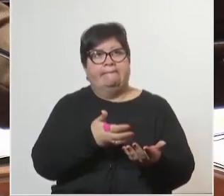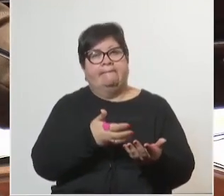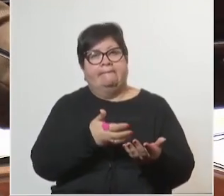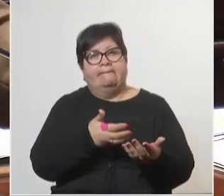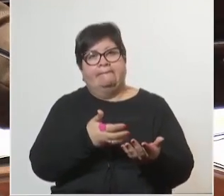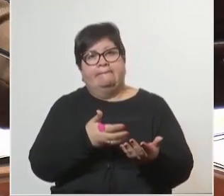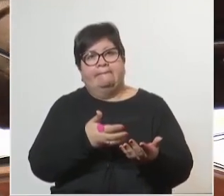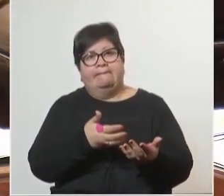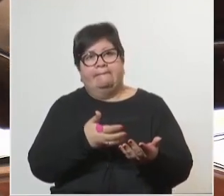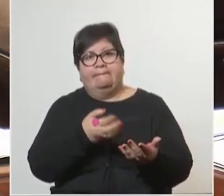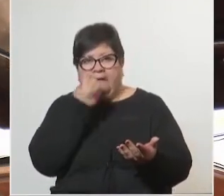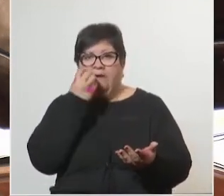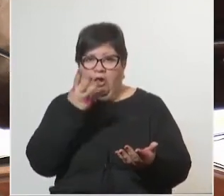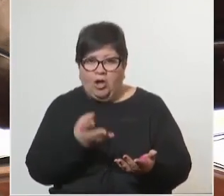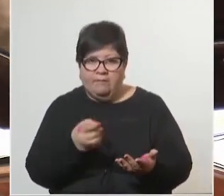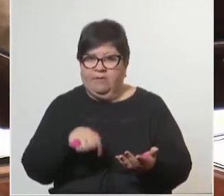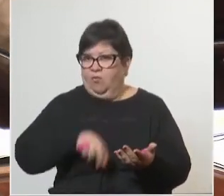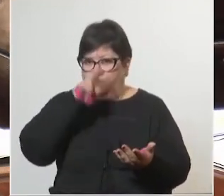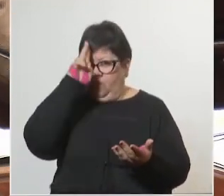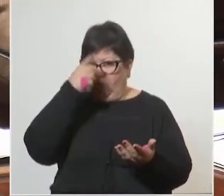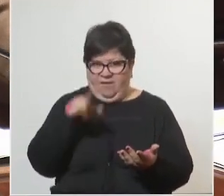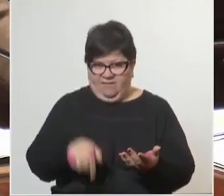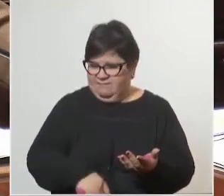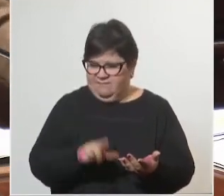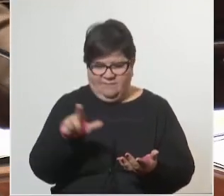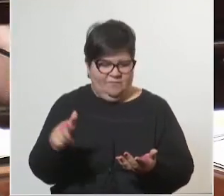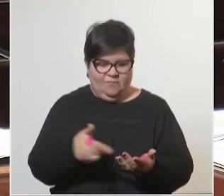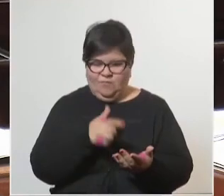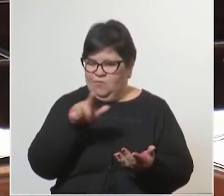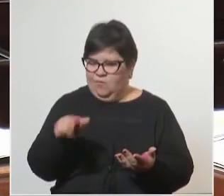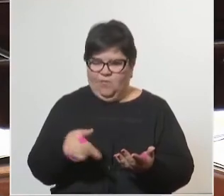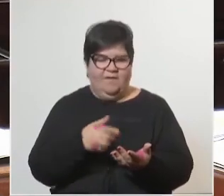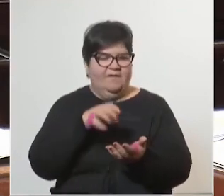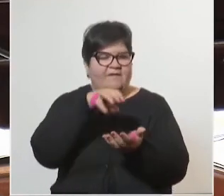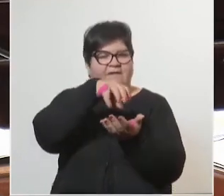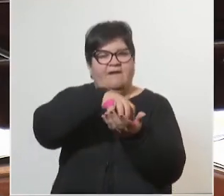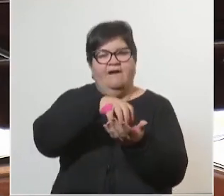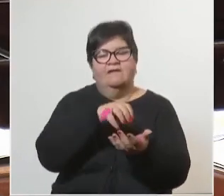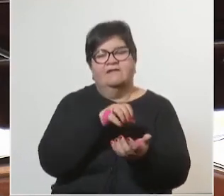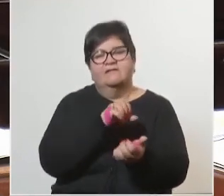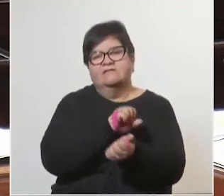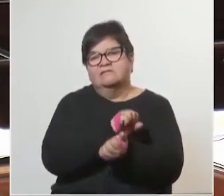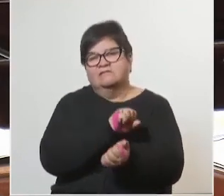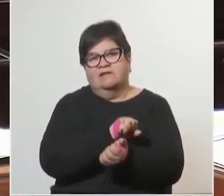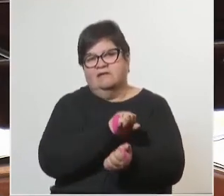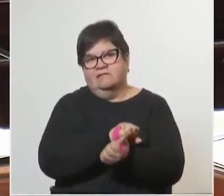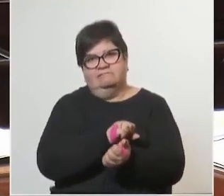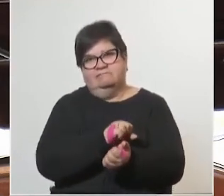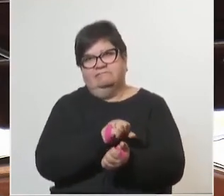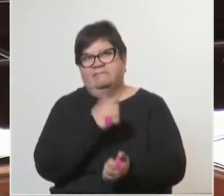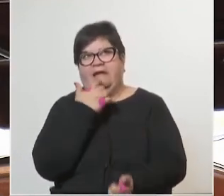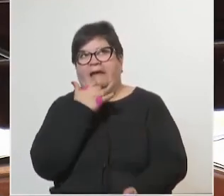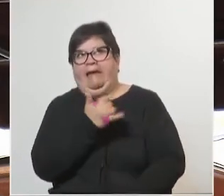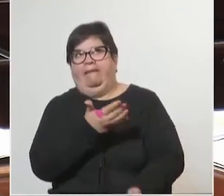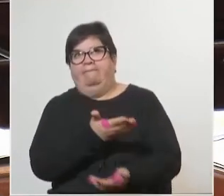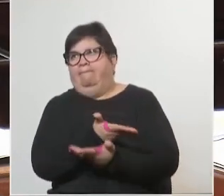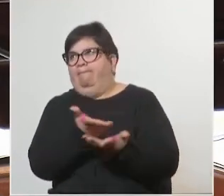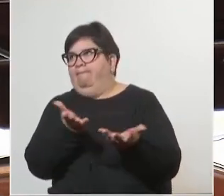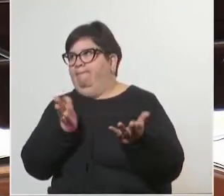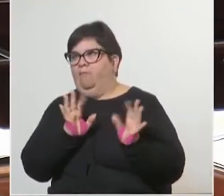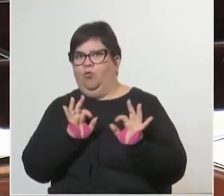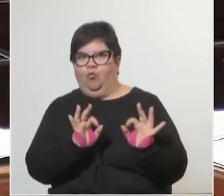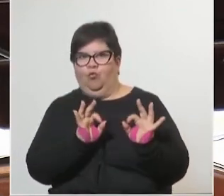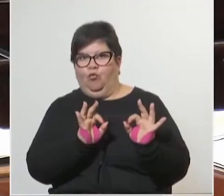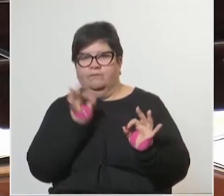que ser conscientes que nuestras cárceles están muy lejos de ser cárceles modelos y mucho menos de